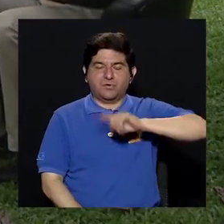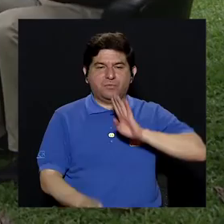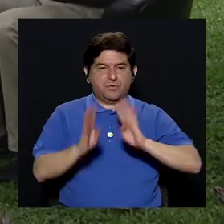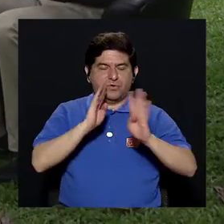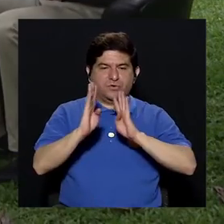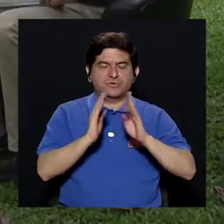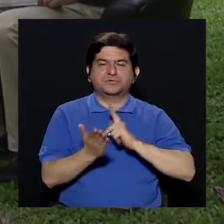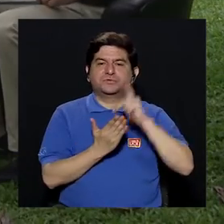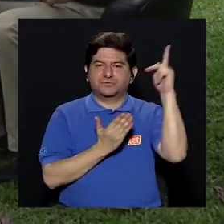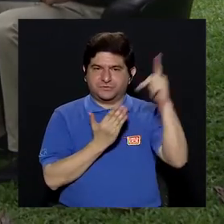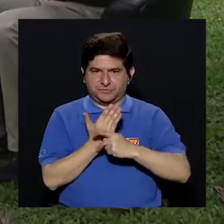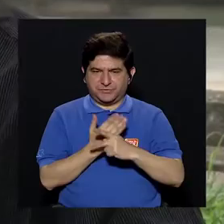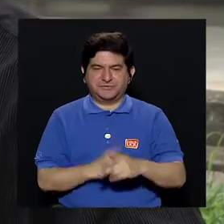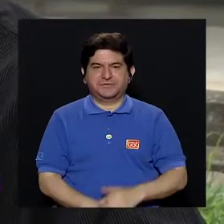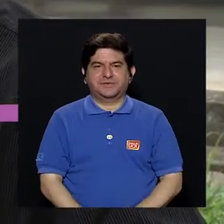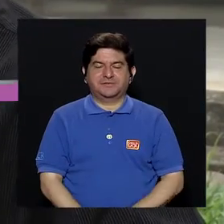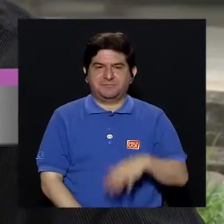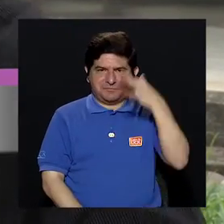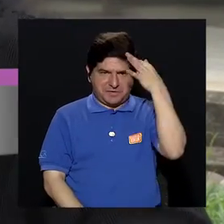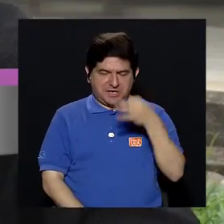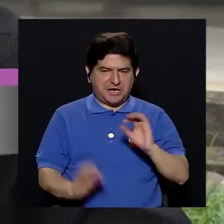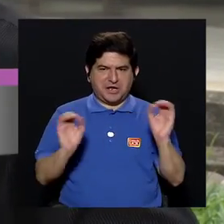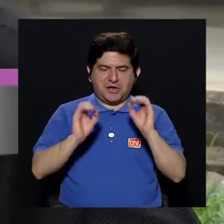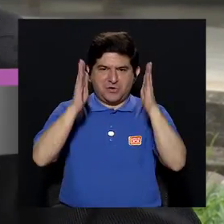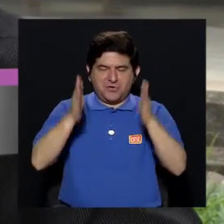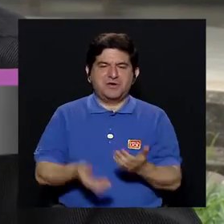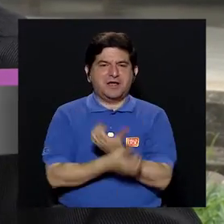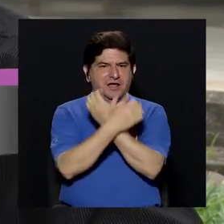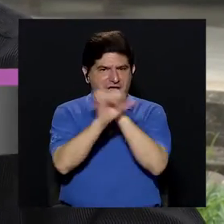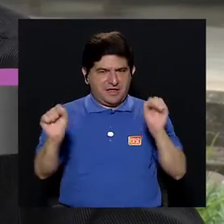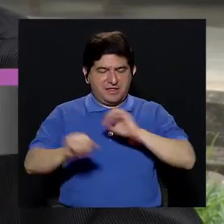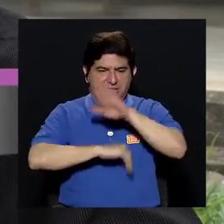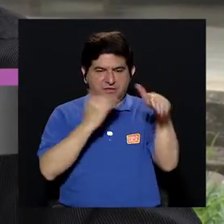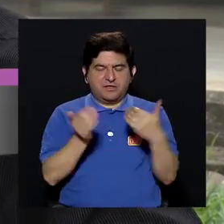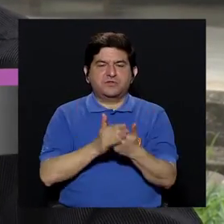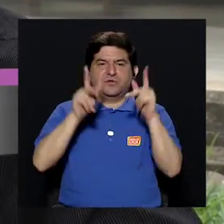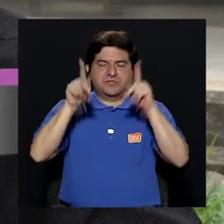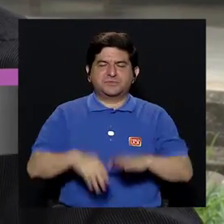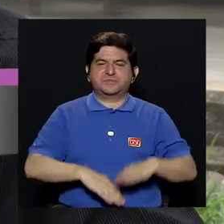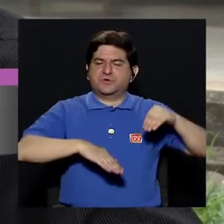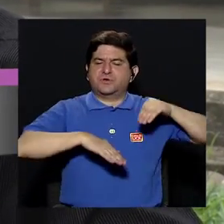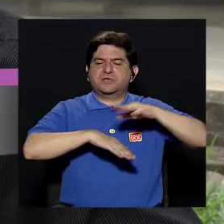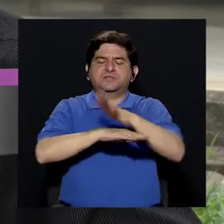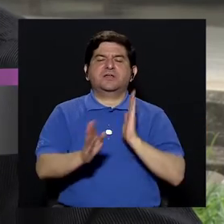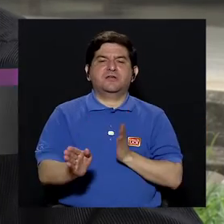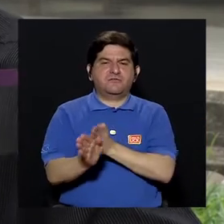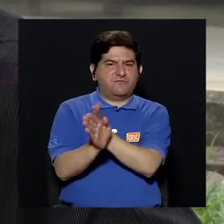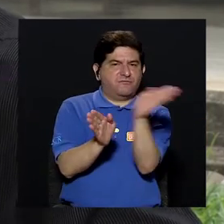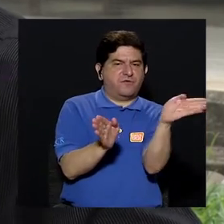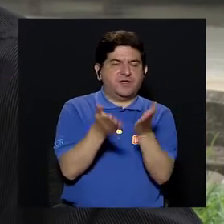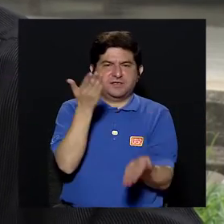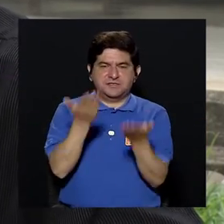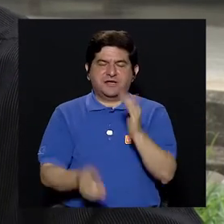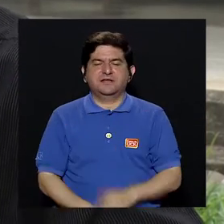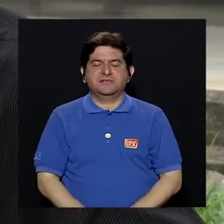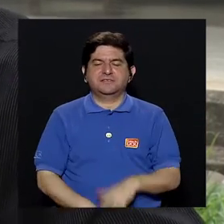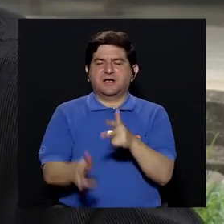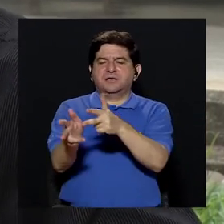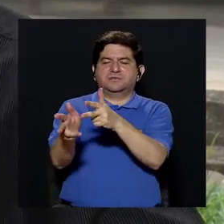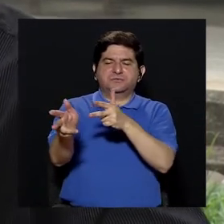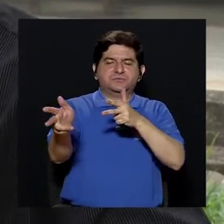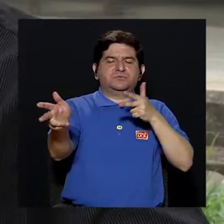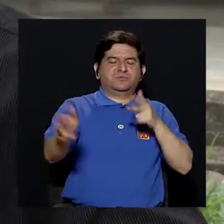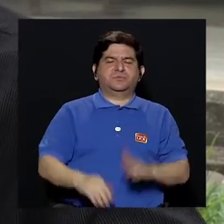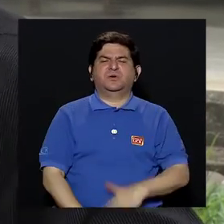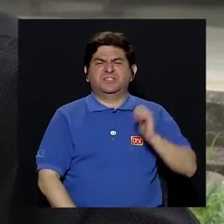hemos conversado durante el programa, yo creo que nadie se escapa, porque todos tenemos repercusiones indirectas relacionadas, por ejemplo, con el